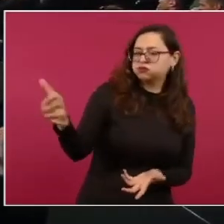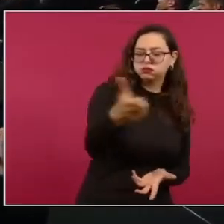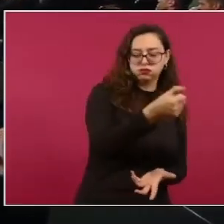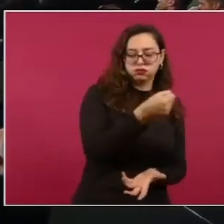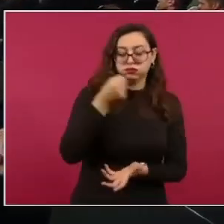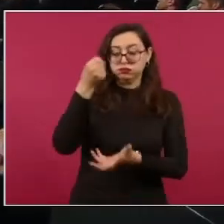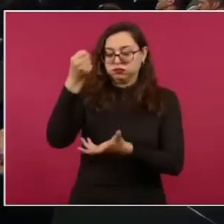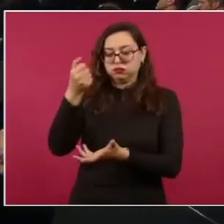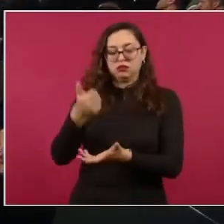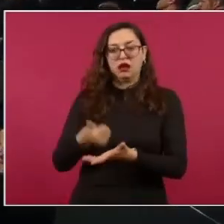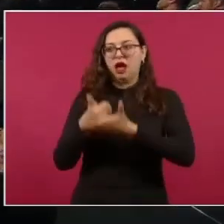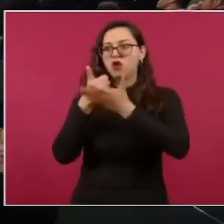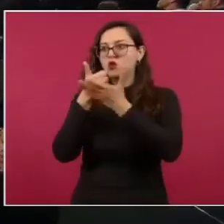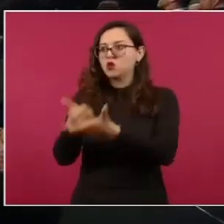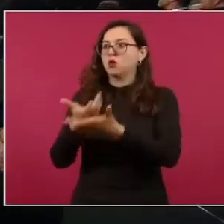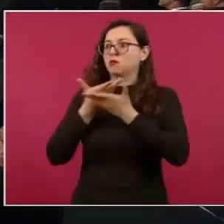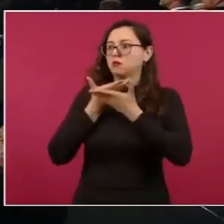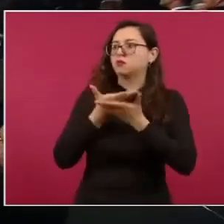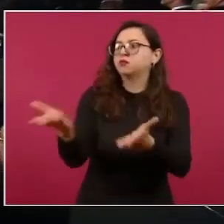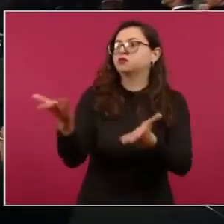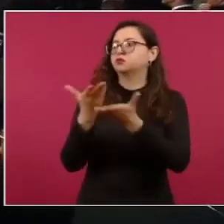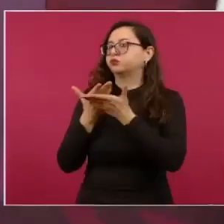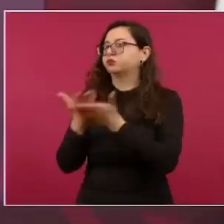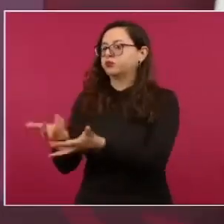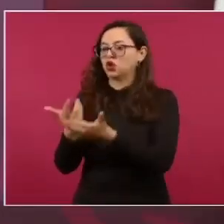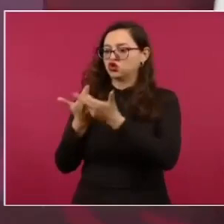no se necesita